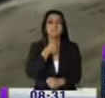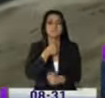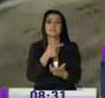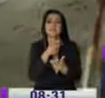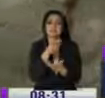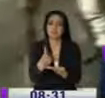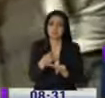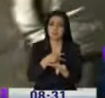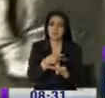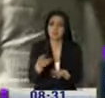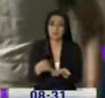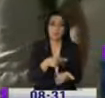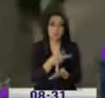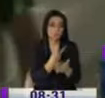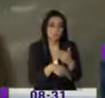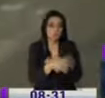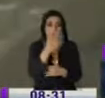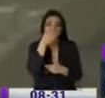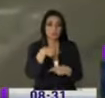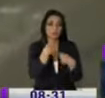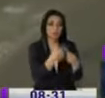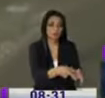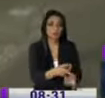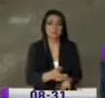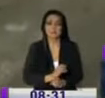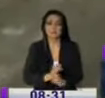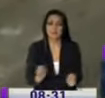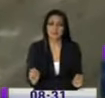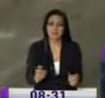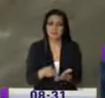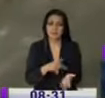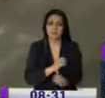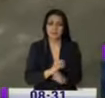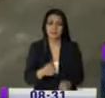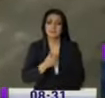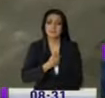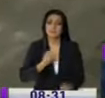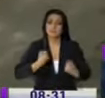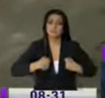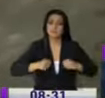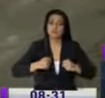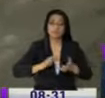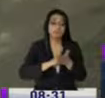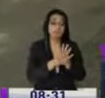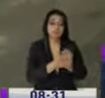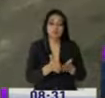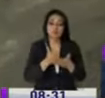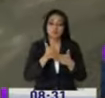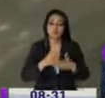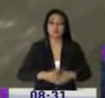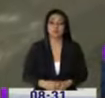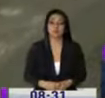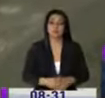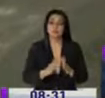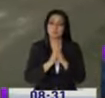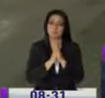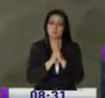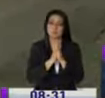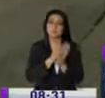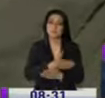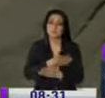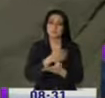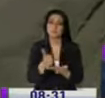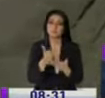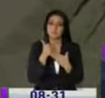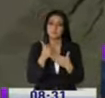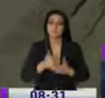dice, ve a su hija, está enferma, tome un centavo? Nadie. Si no es por nuestro esfuerzo, nadie no nos ayuda. Y eso, señorita, por favor, que nos